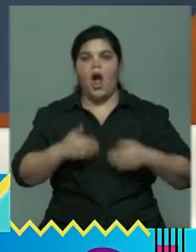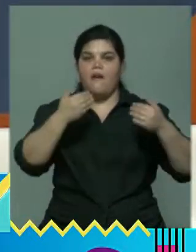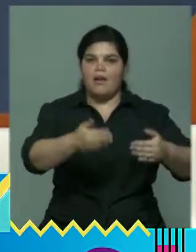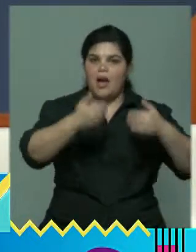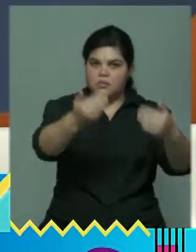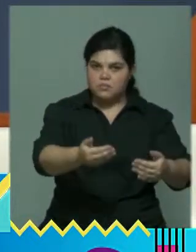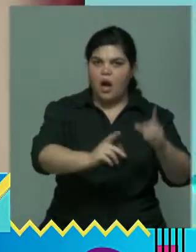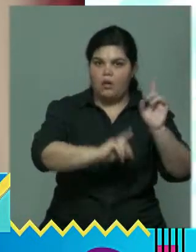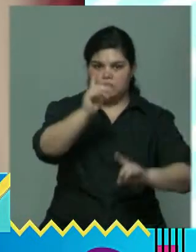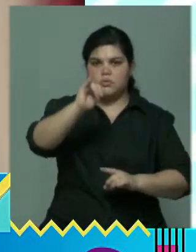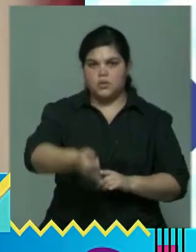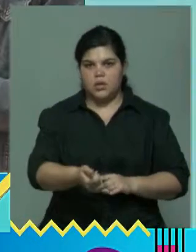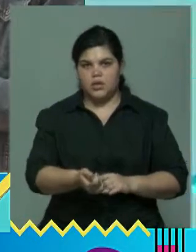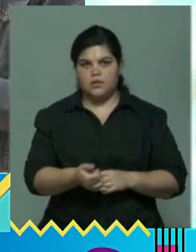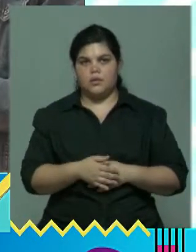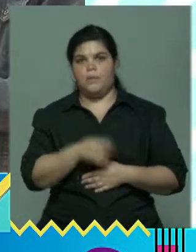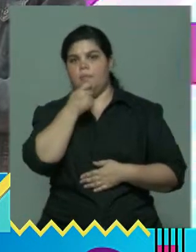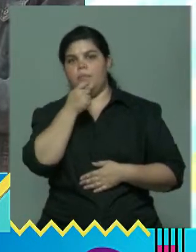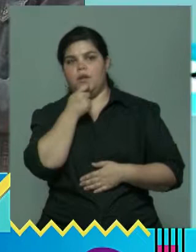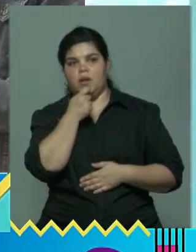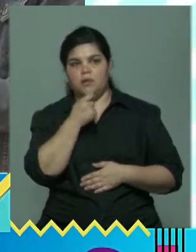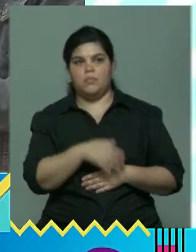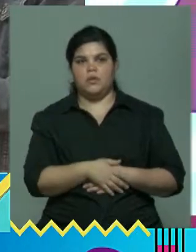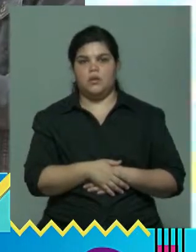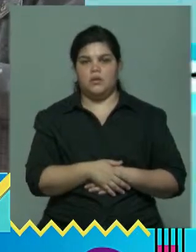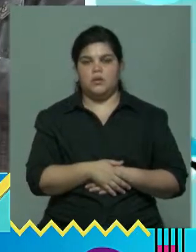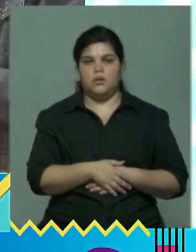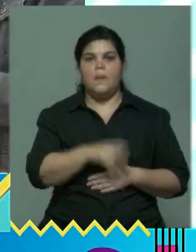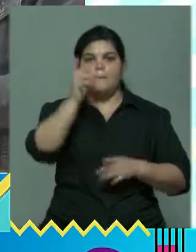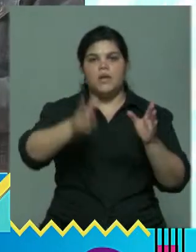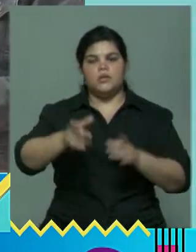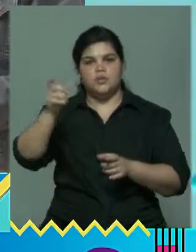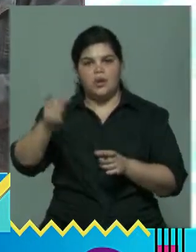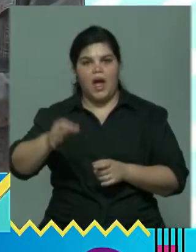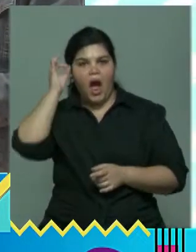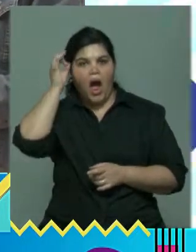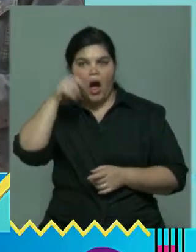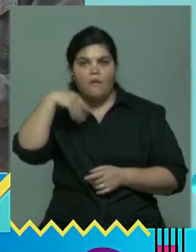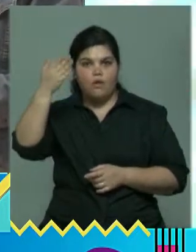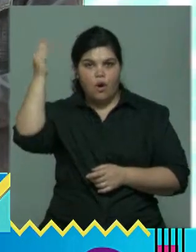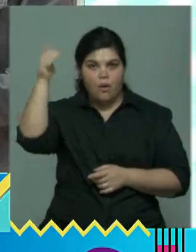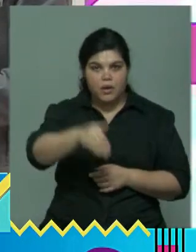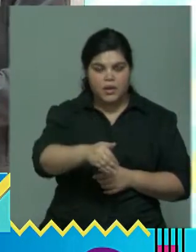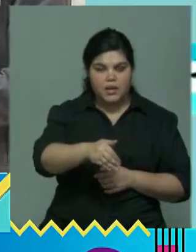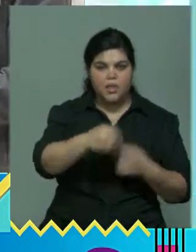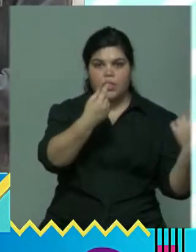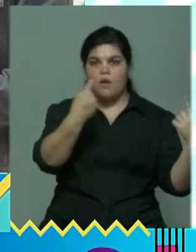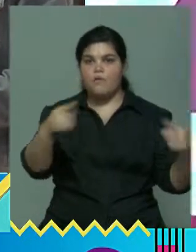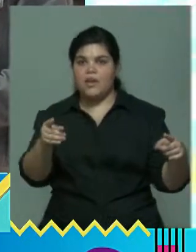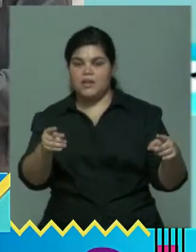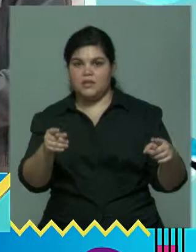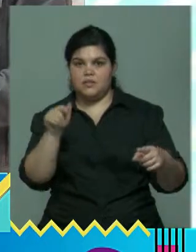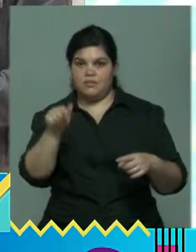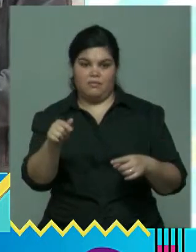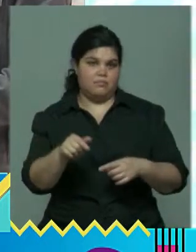ámbitos. No podemos decir que avanzó igual, que eso es la discriminación hacia las personas afrodescendientes, que con respecto a la diversidad sexual, por poner un ejemplo. Y en